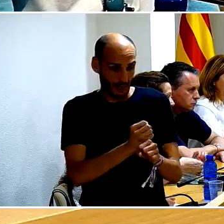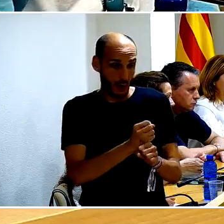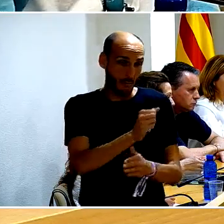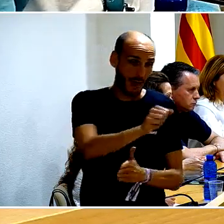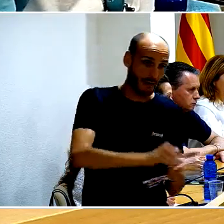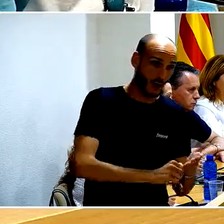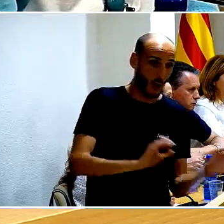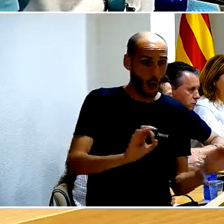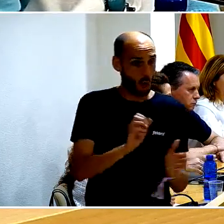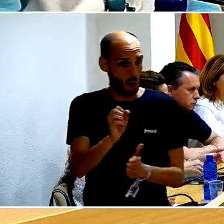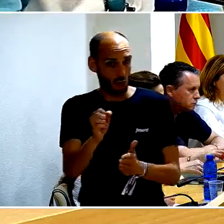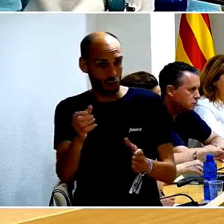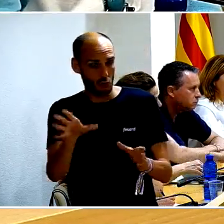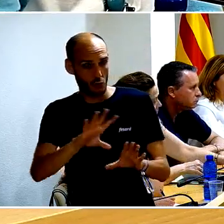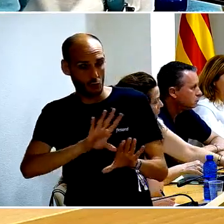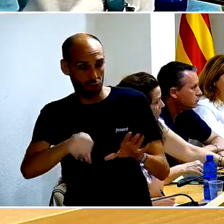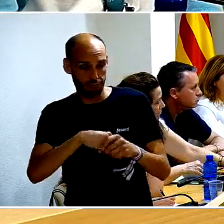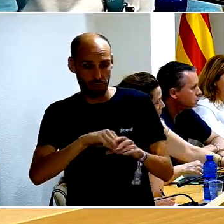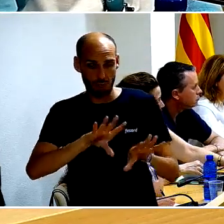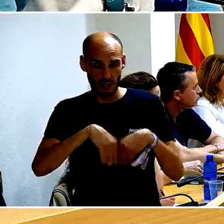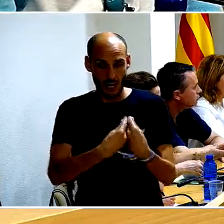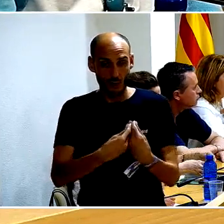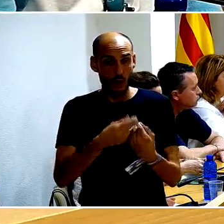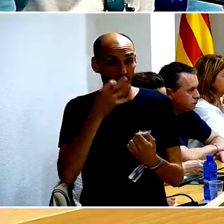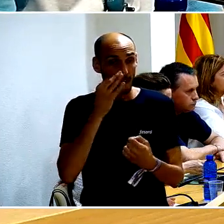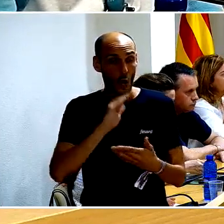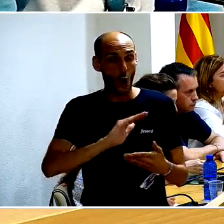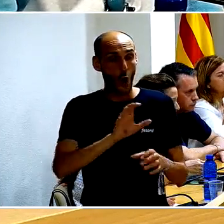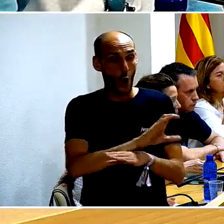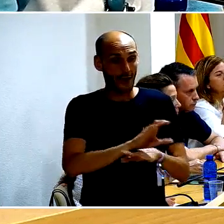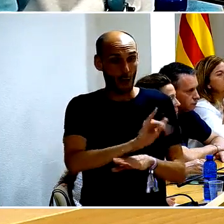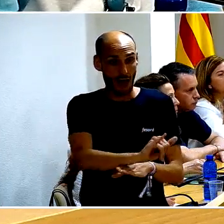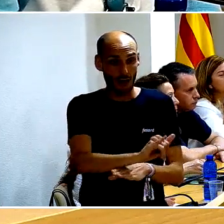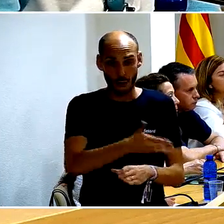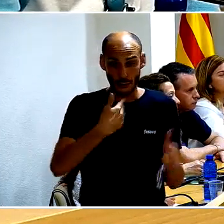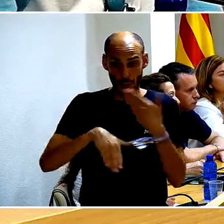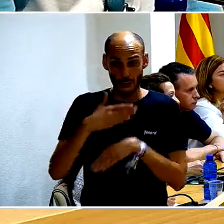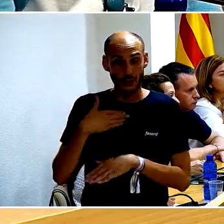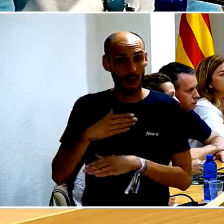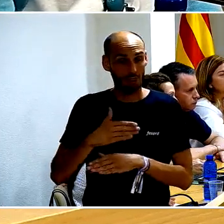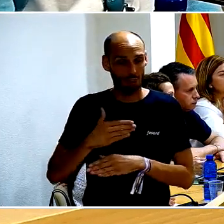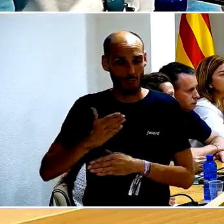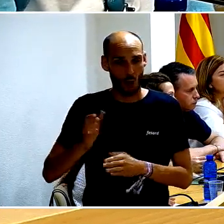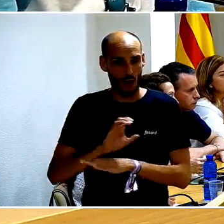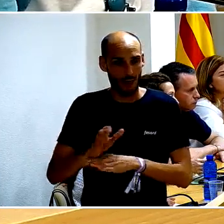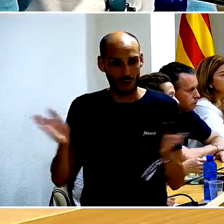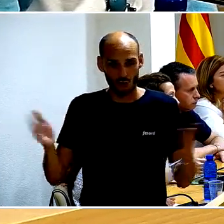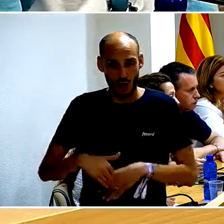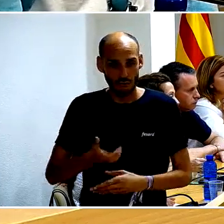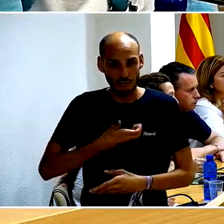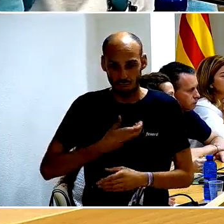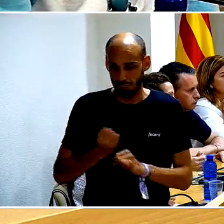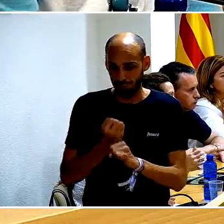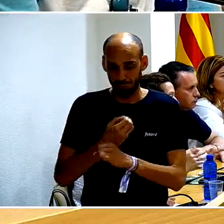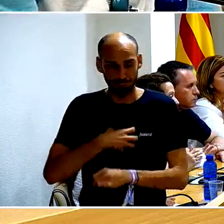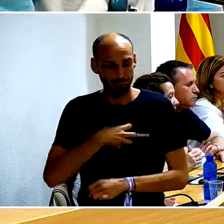Pero tenían un ordenador con el que trabajar. Trabajadores de este ayuntamiento no tenían, y los concejales tampoco, para poder trabajar. Y se hizo